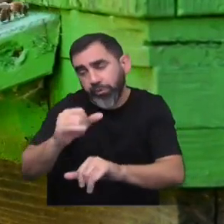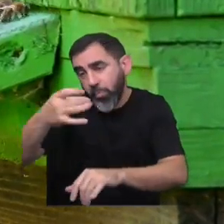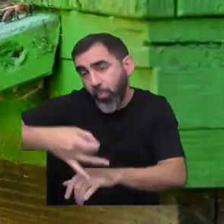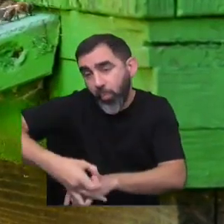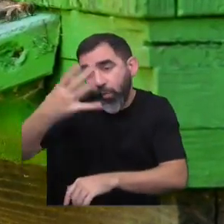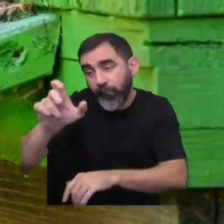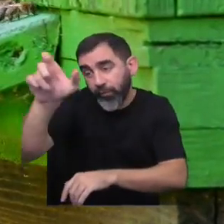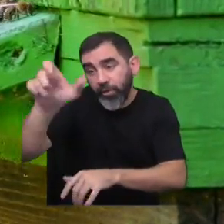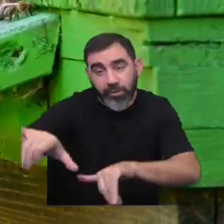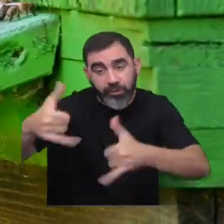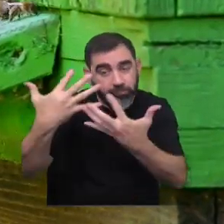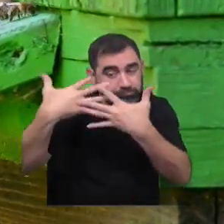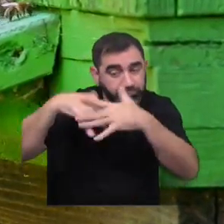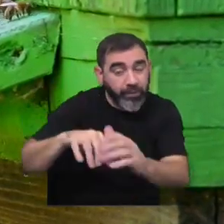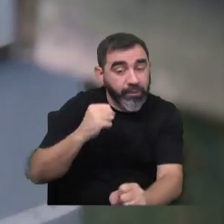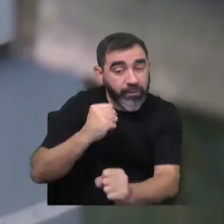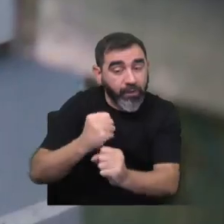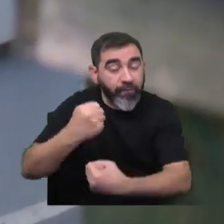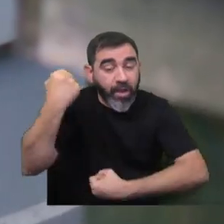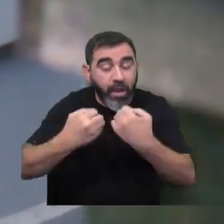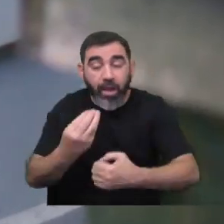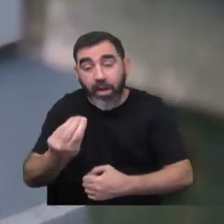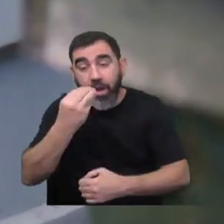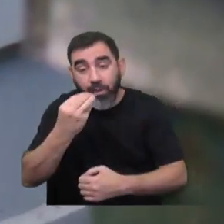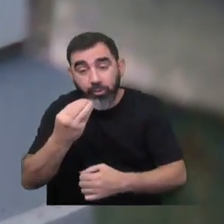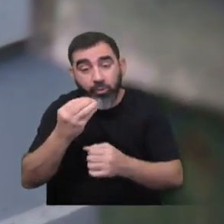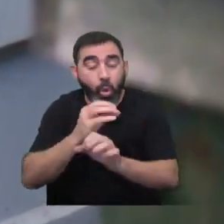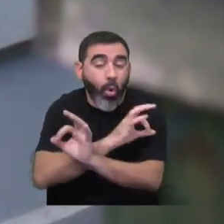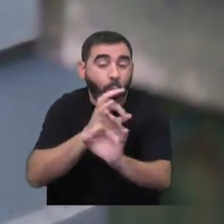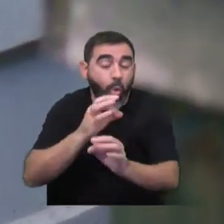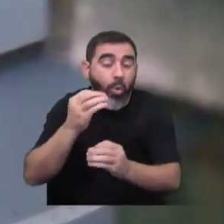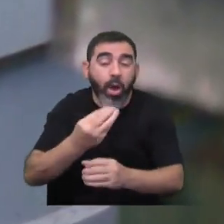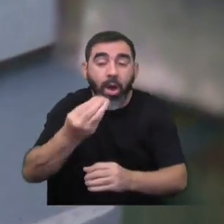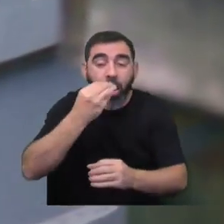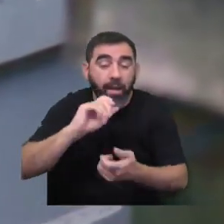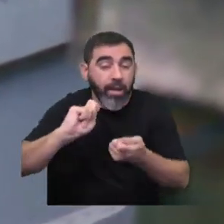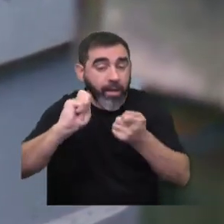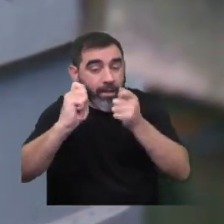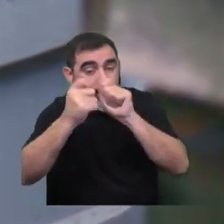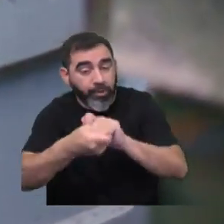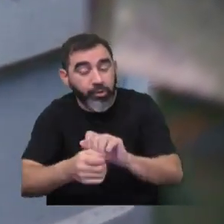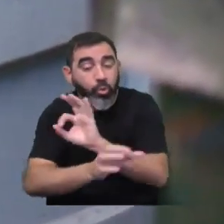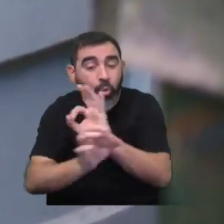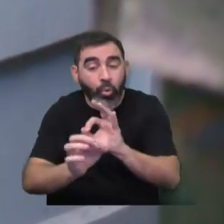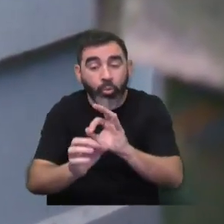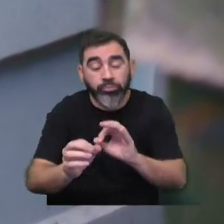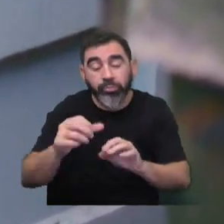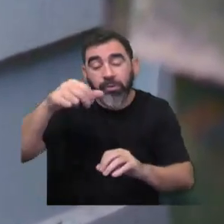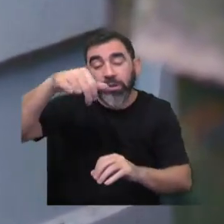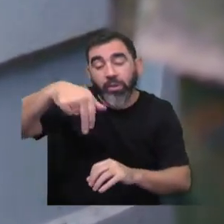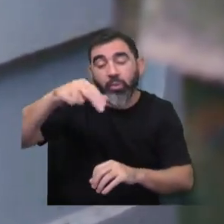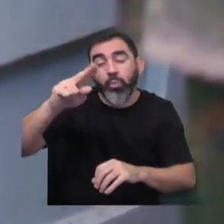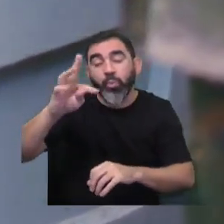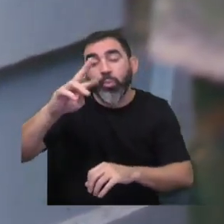profesionales que ya están insertos en la industria de la alimentación o en la industria de los alimentos modificados o en la industria de los nutracéuticos puedan